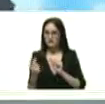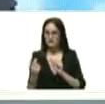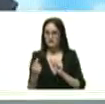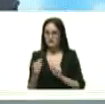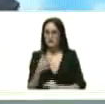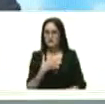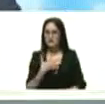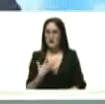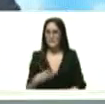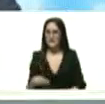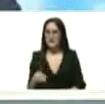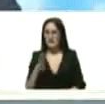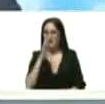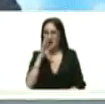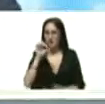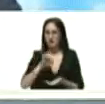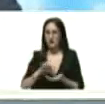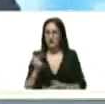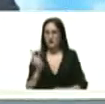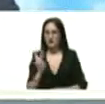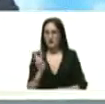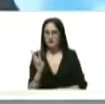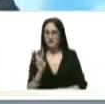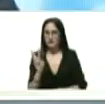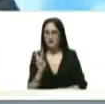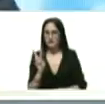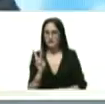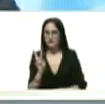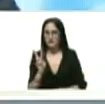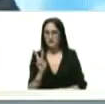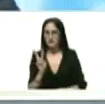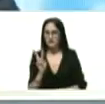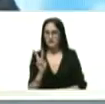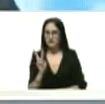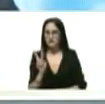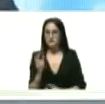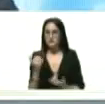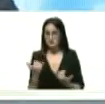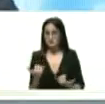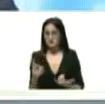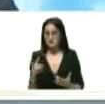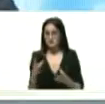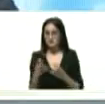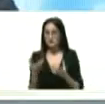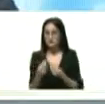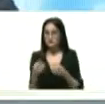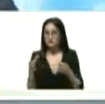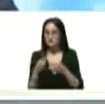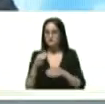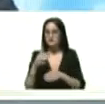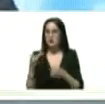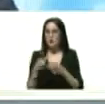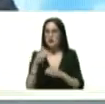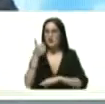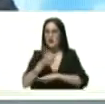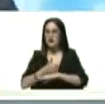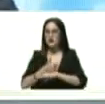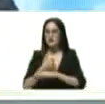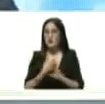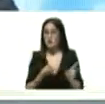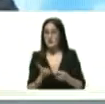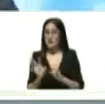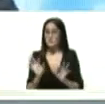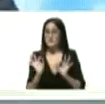el presidente del Banco Central de Venezuela, aquí está con su junta directiva, lo he invitado de manera muy especial